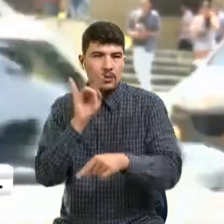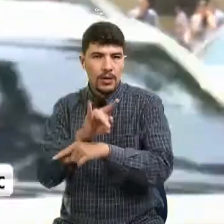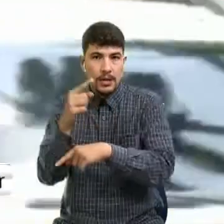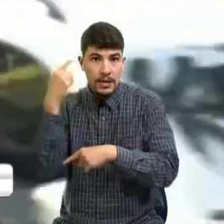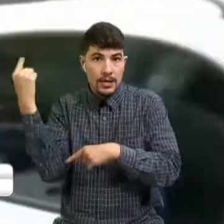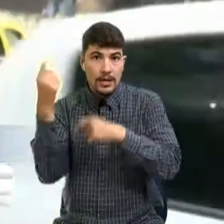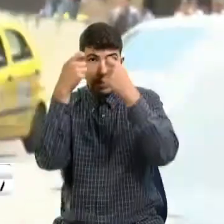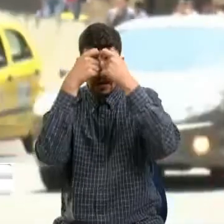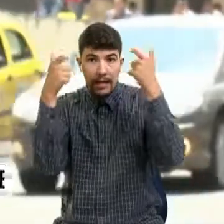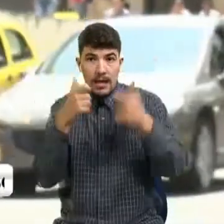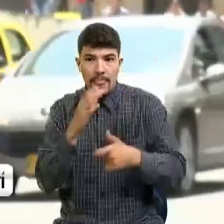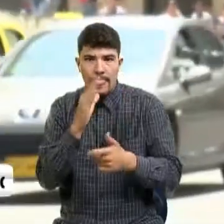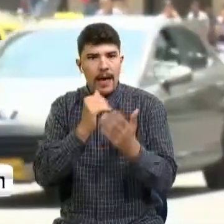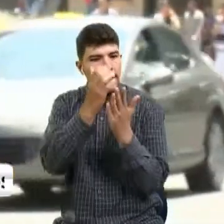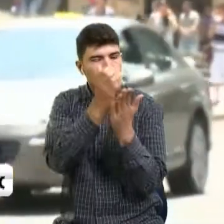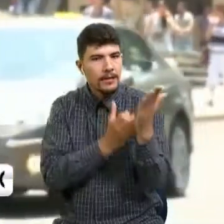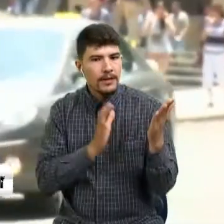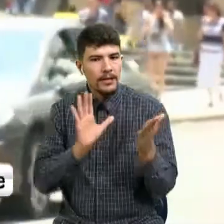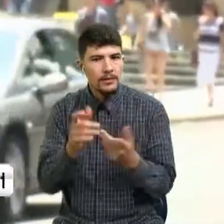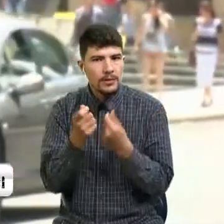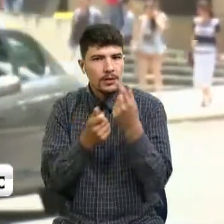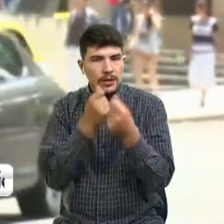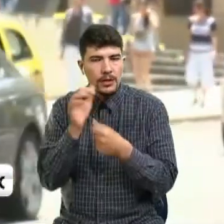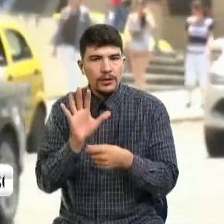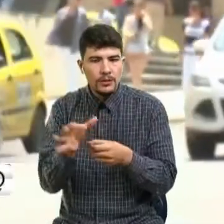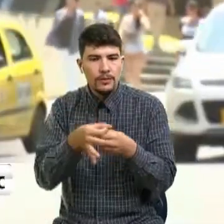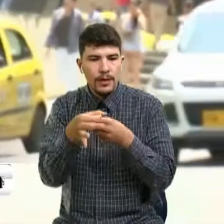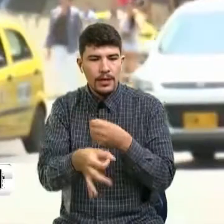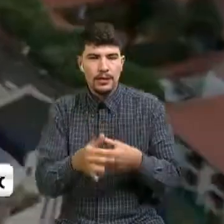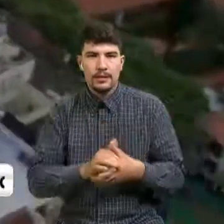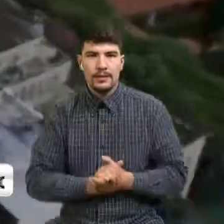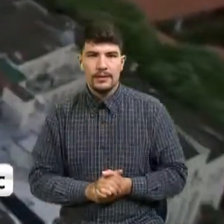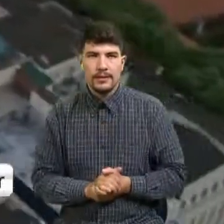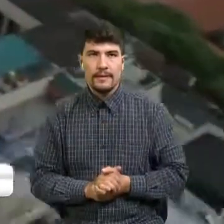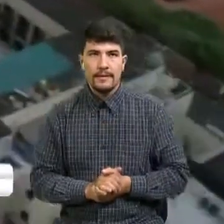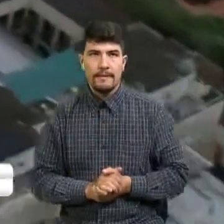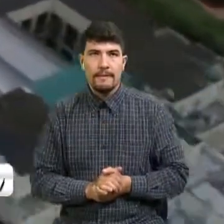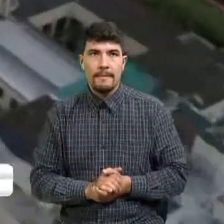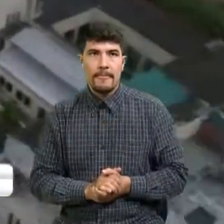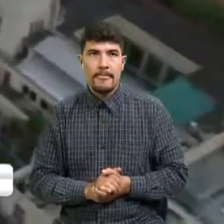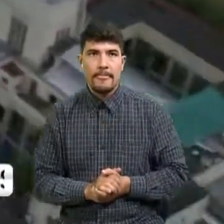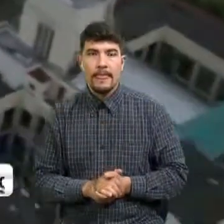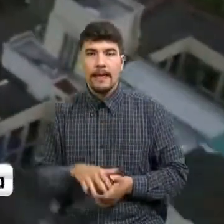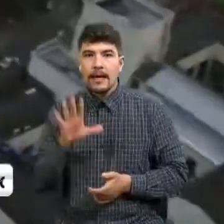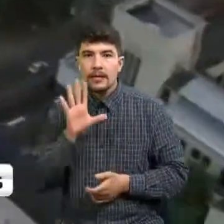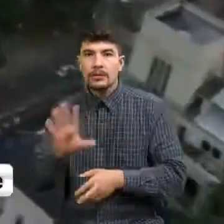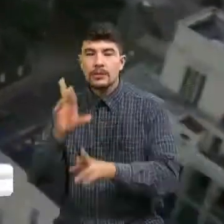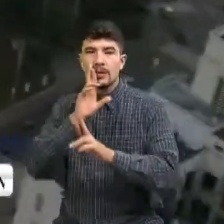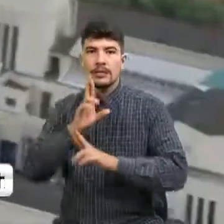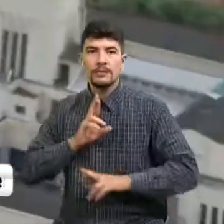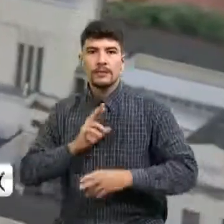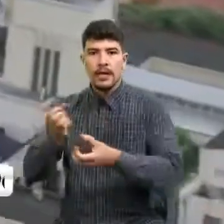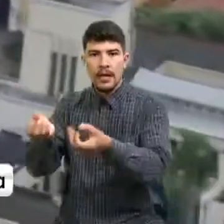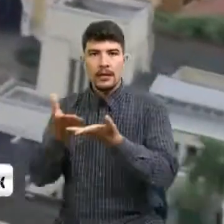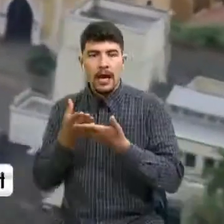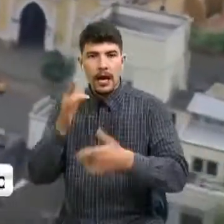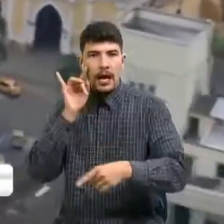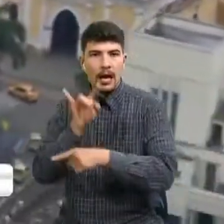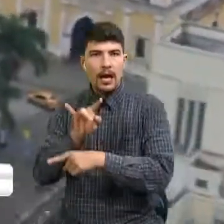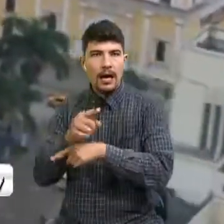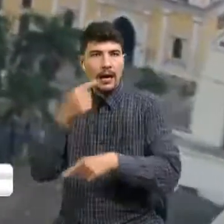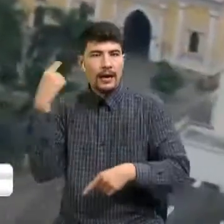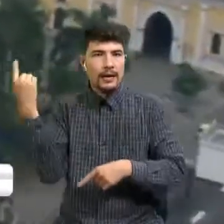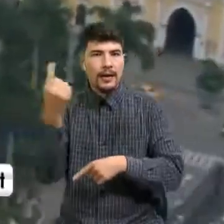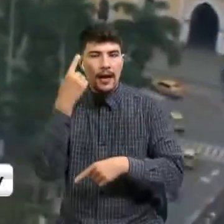no certifica financieramente al municipio esta fue la respuesta que dio la contraloría general